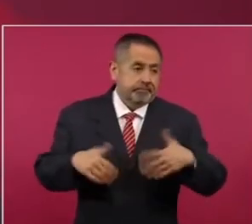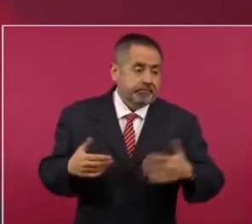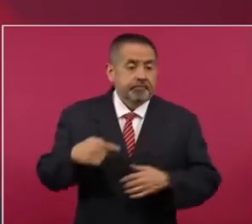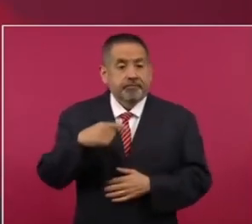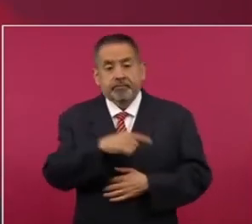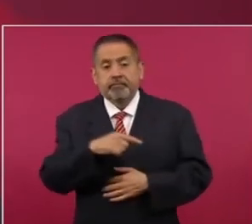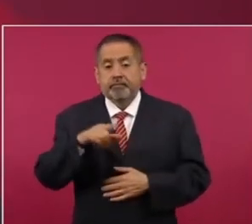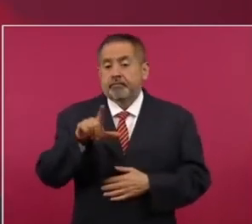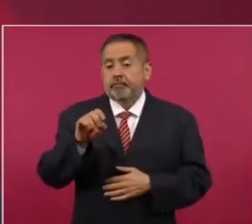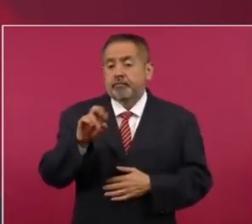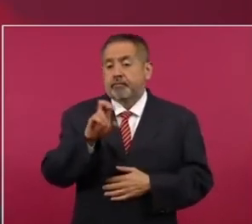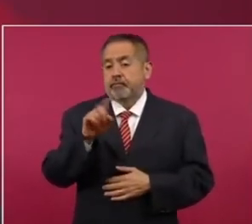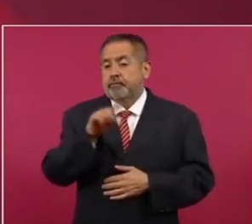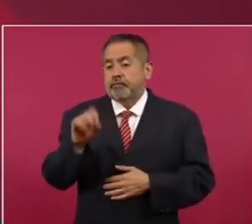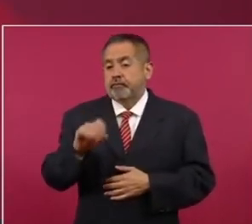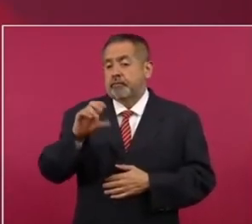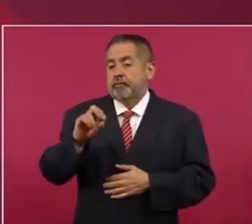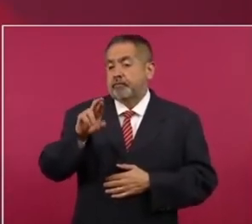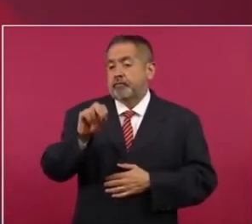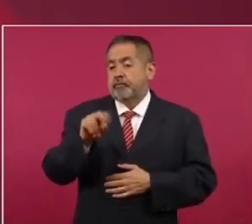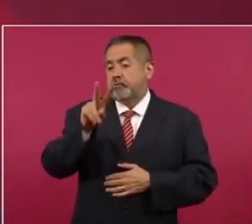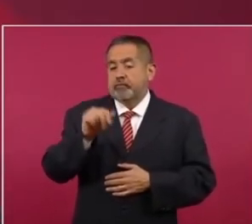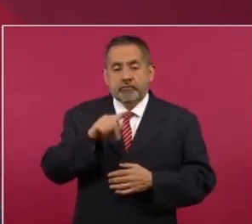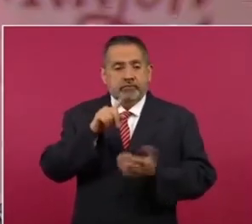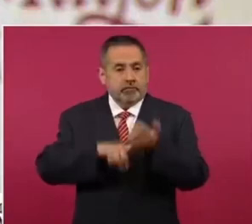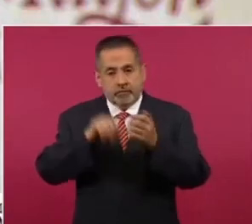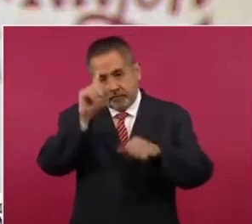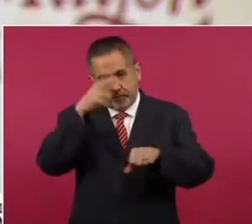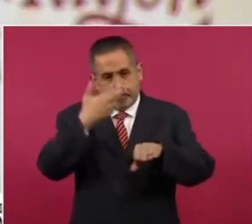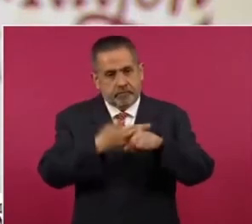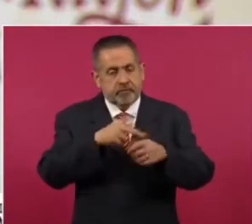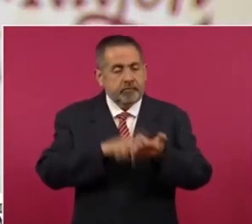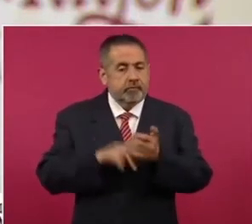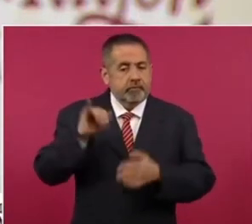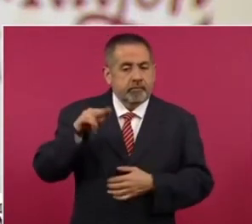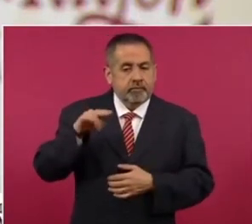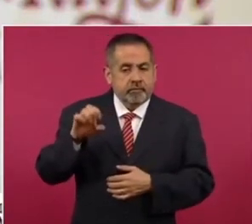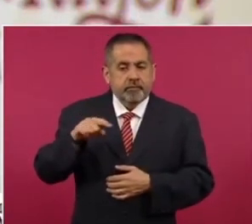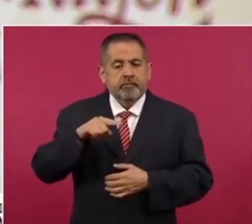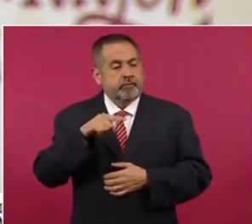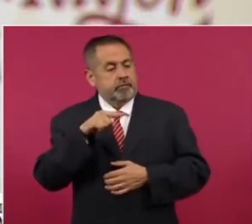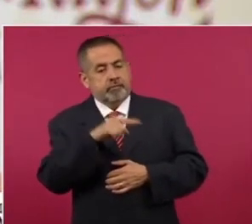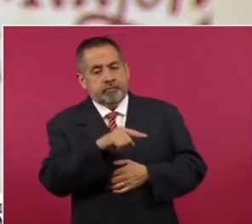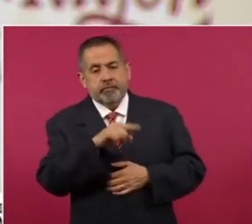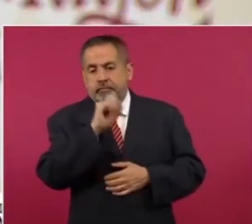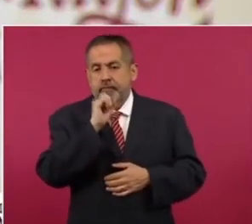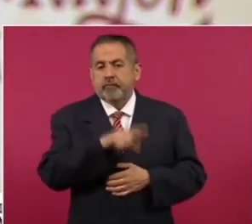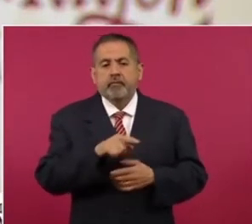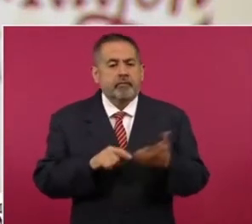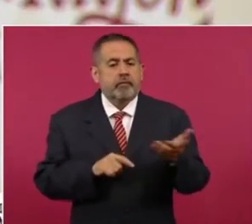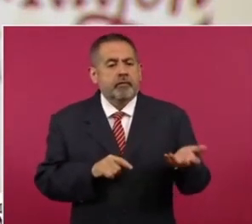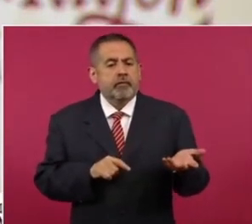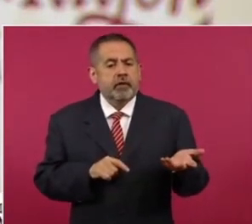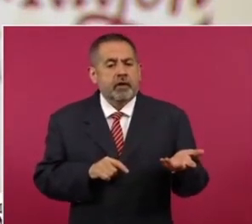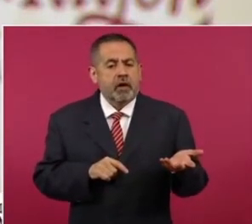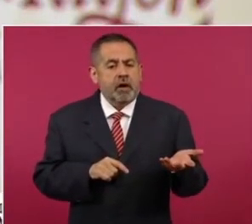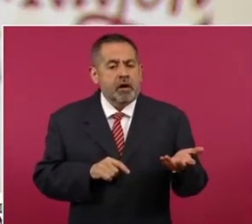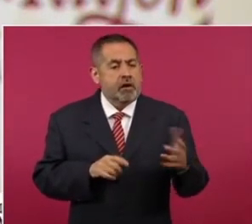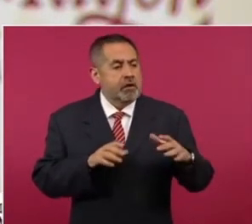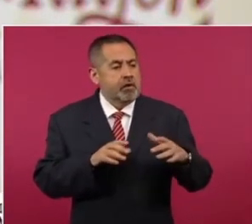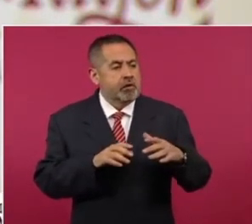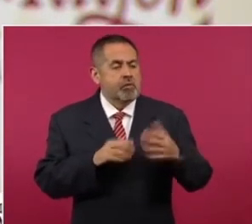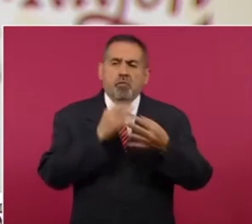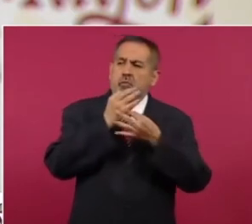fue más allá, quien es consejero del INE y quien también tiene eco